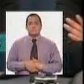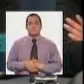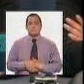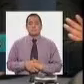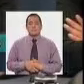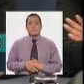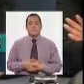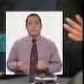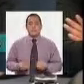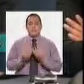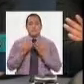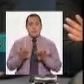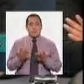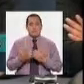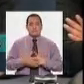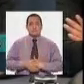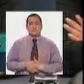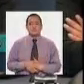Muy bien.